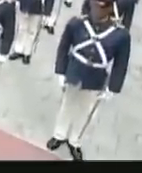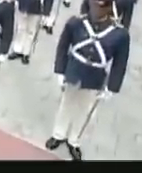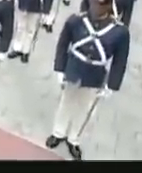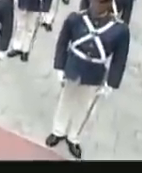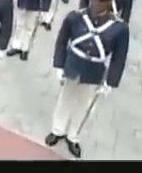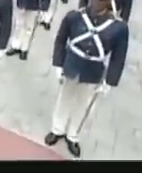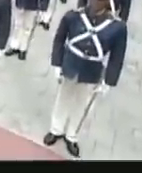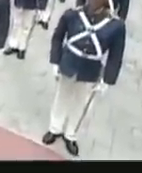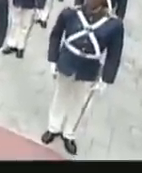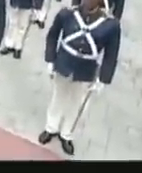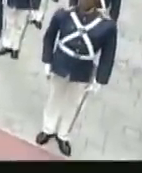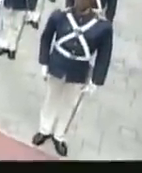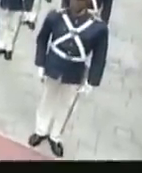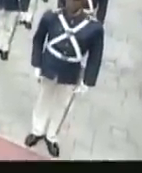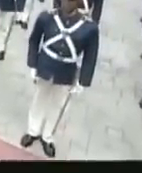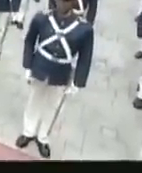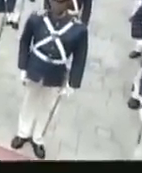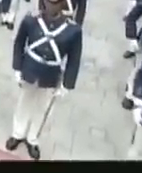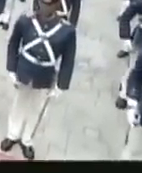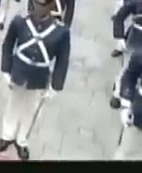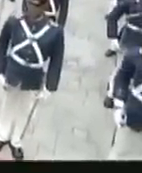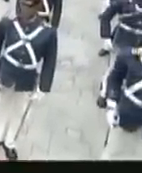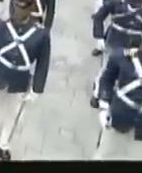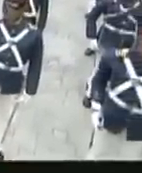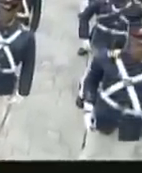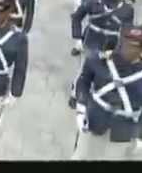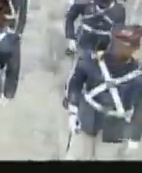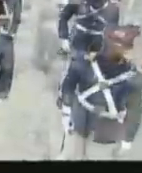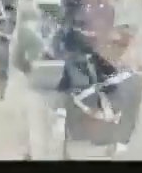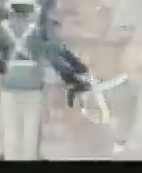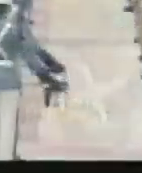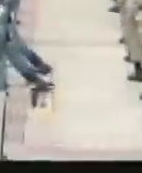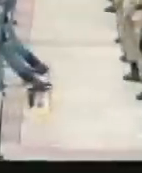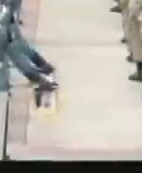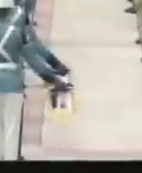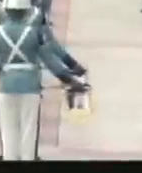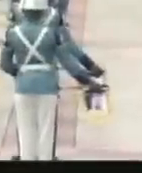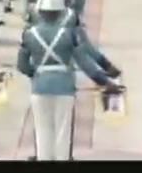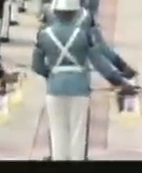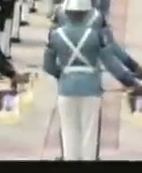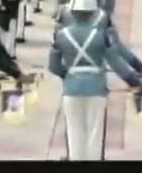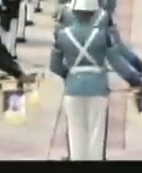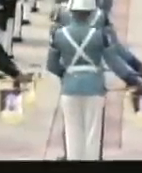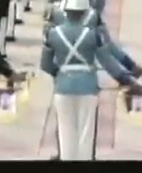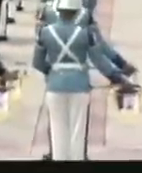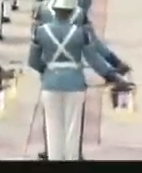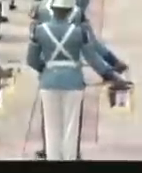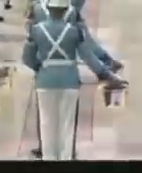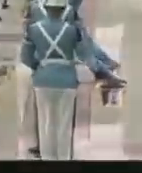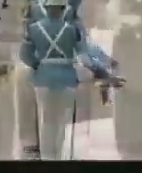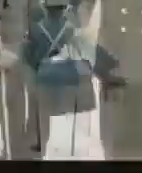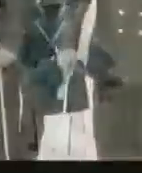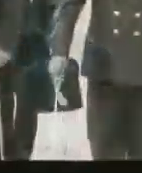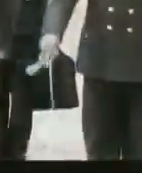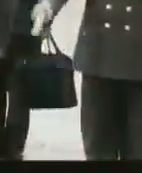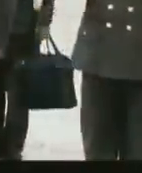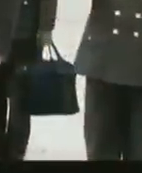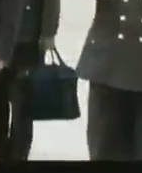columna vertebral de la integridad territorial de Venezuela, de la unión de nuestra patria y de la defensa y seguridad de todo el territorio nacional,